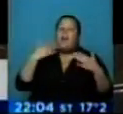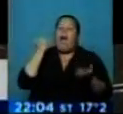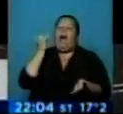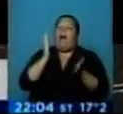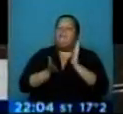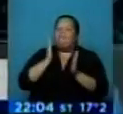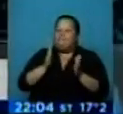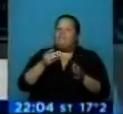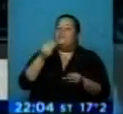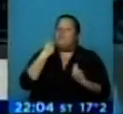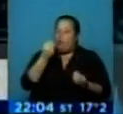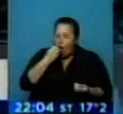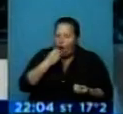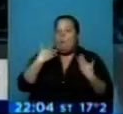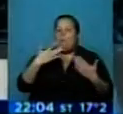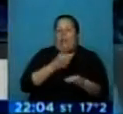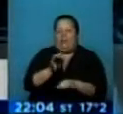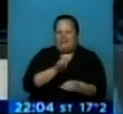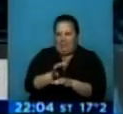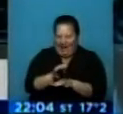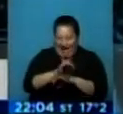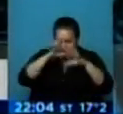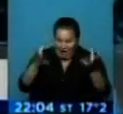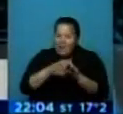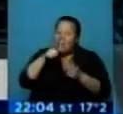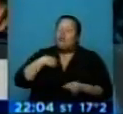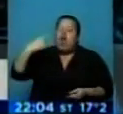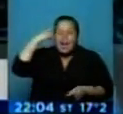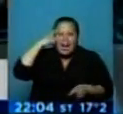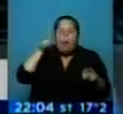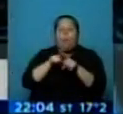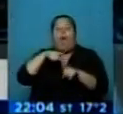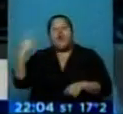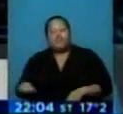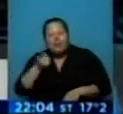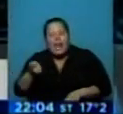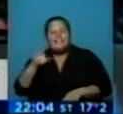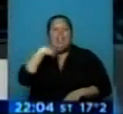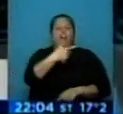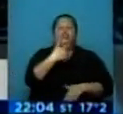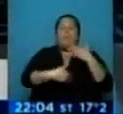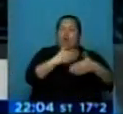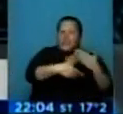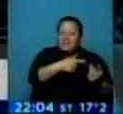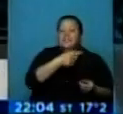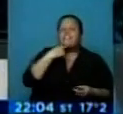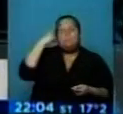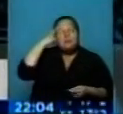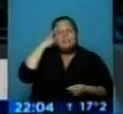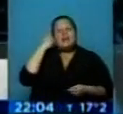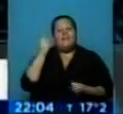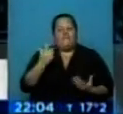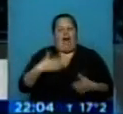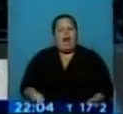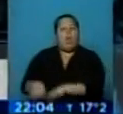cura, se come y se educa. Y creo, como los socialistas y progresistas, en el valor de